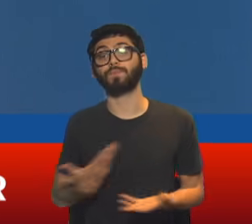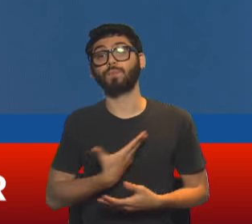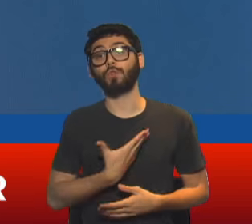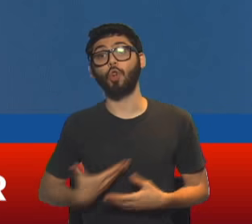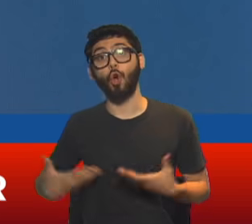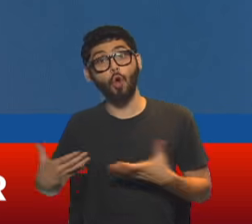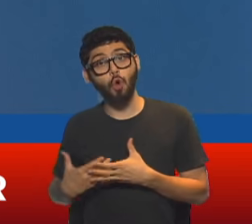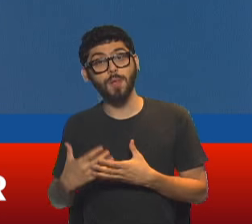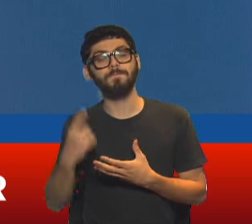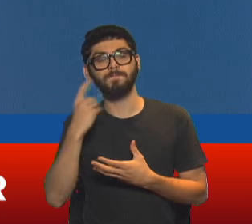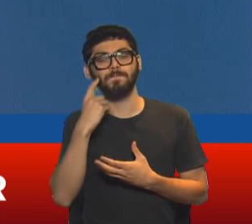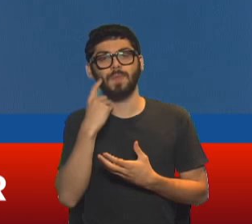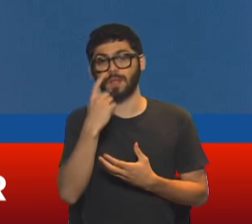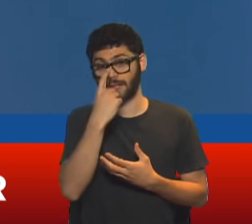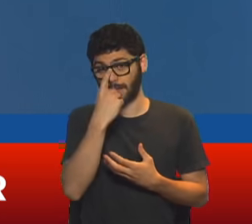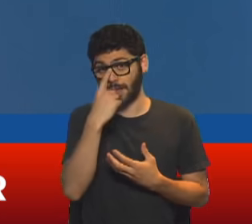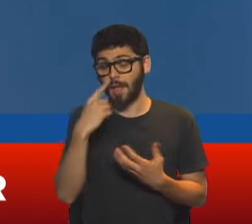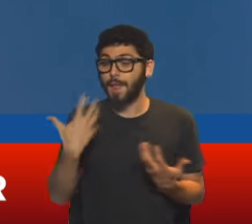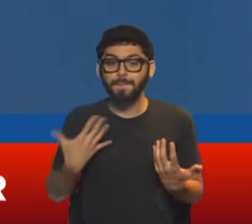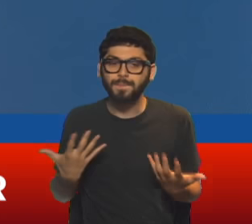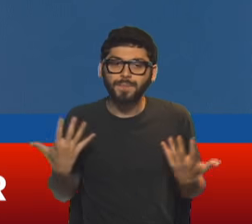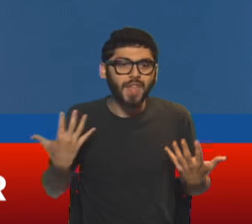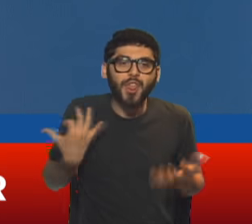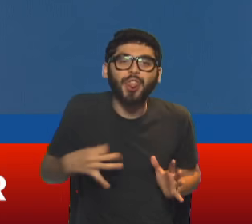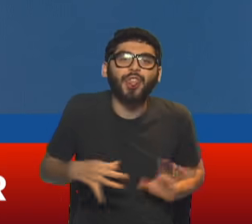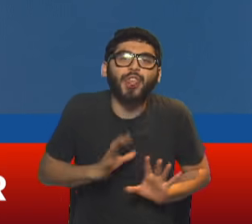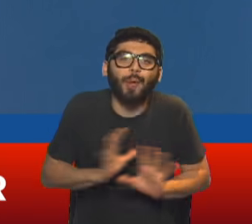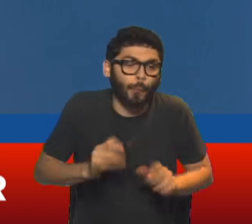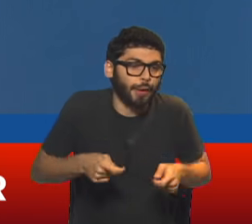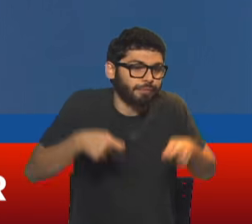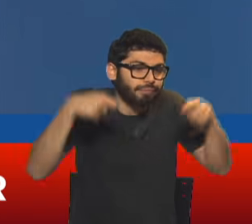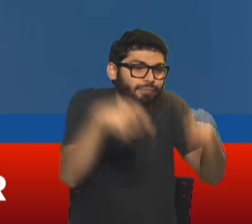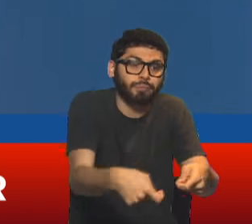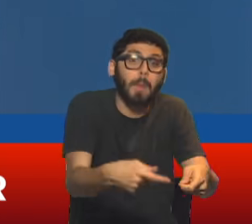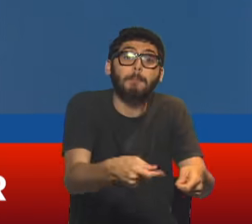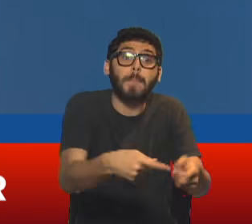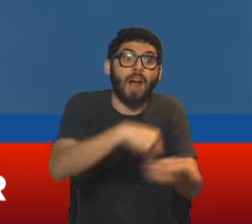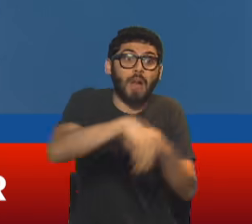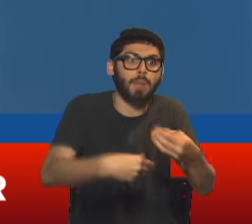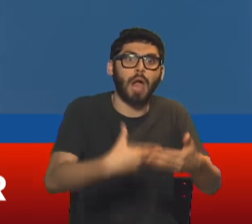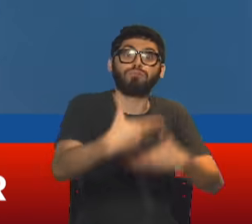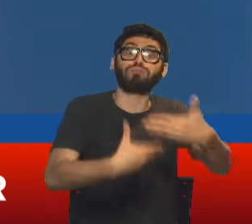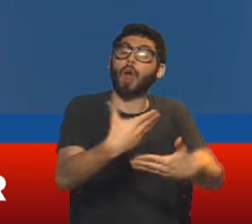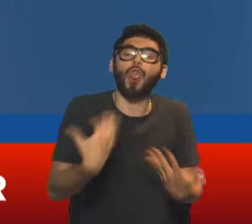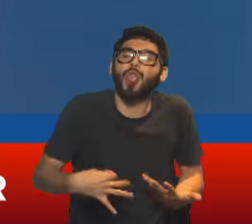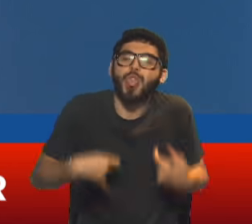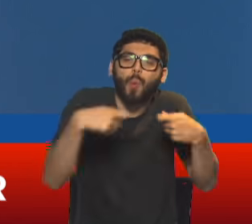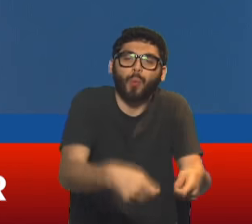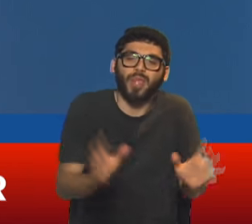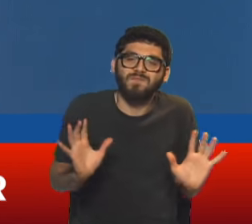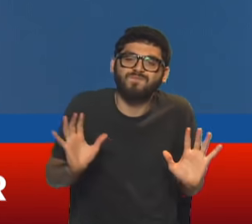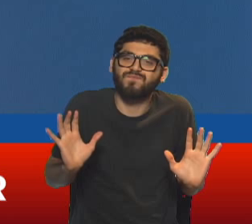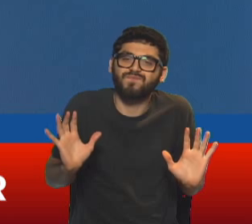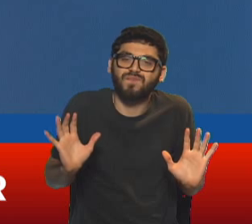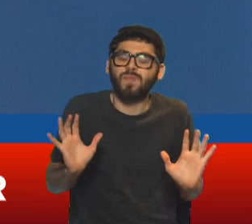hay que invertir lo que sea necesario para que justamente las familias argentinas se puedan desarrollar en esas inversiones no